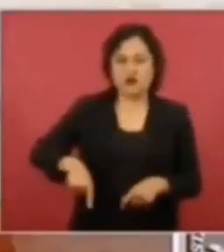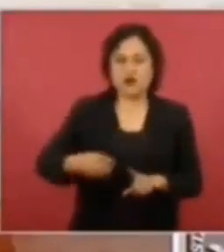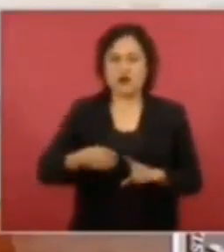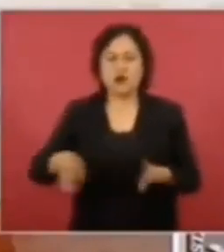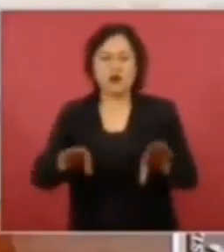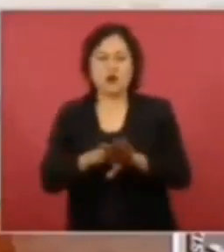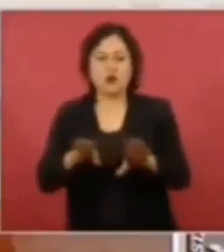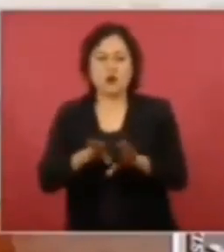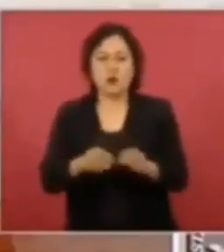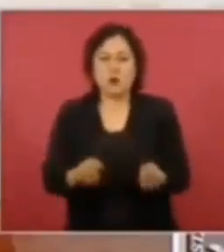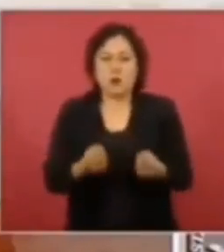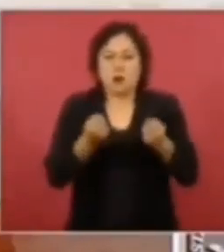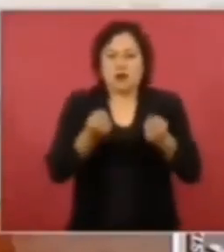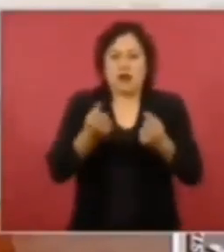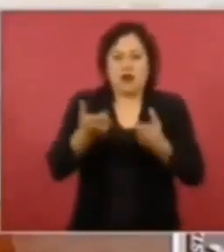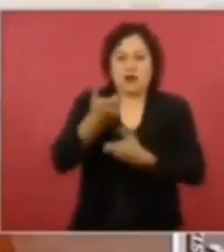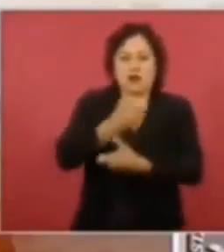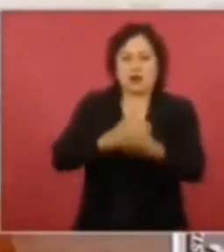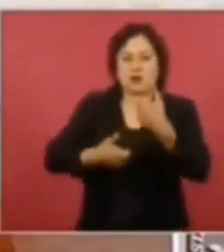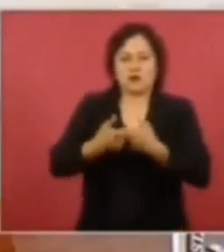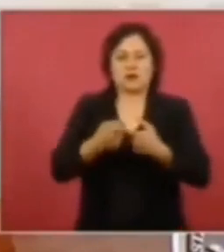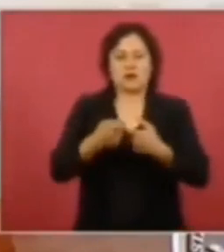que controlaba al poder político,